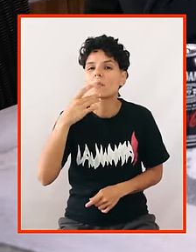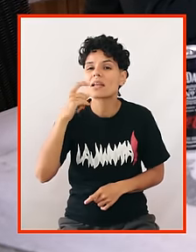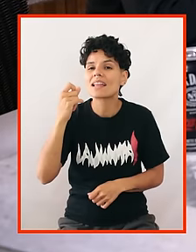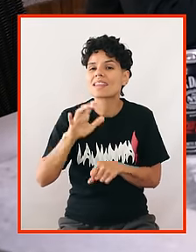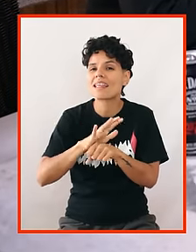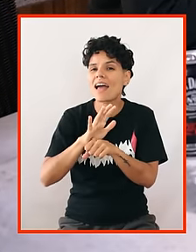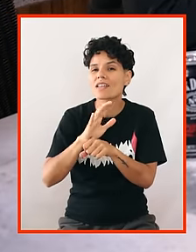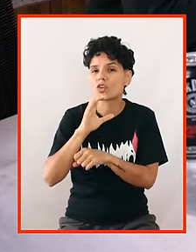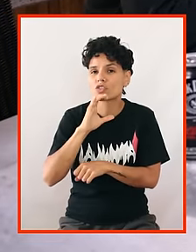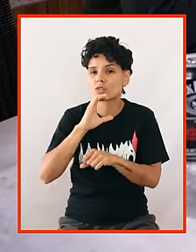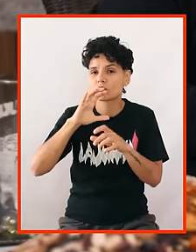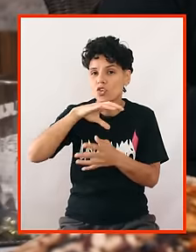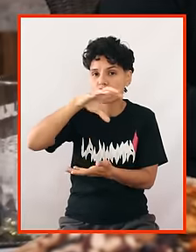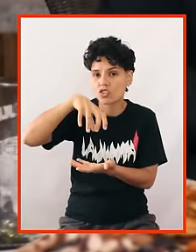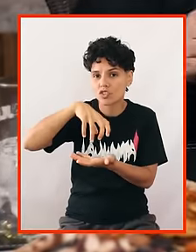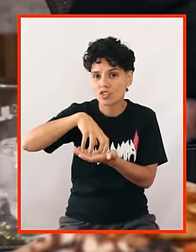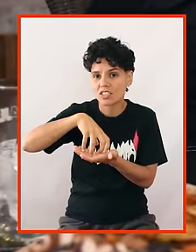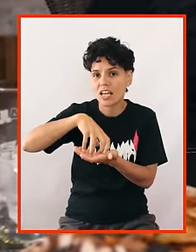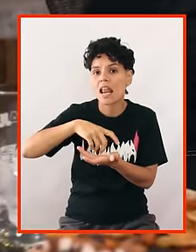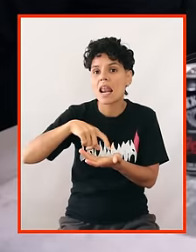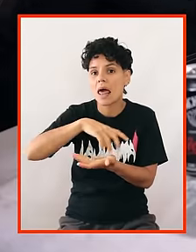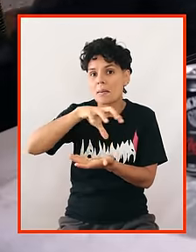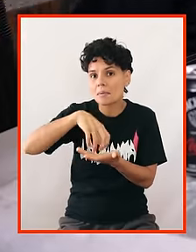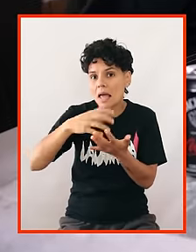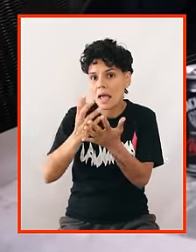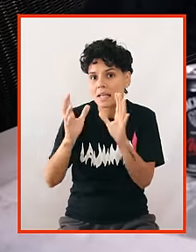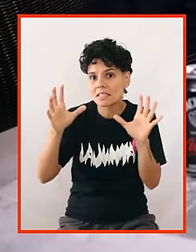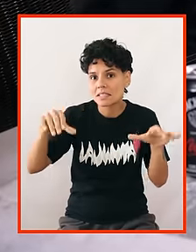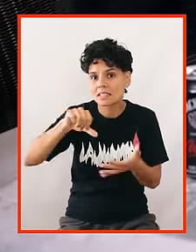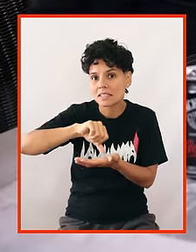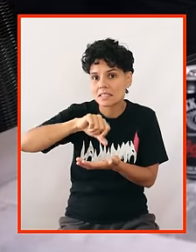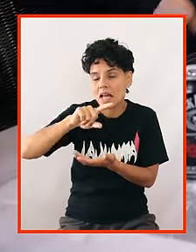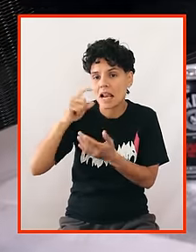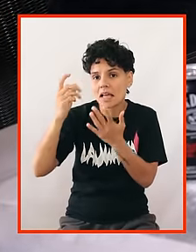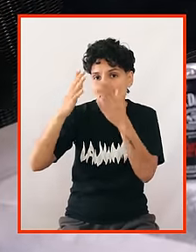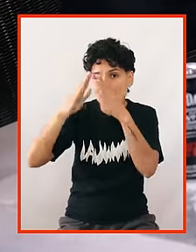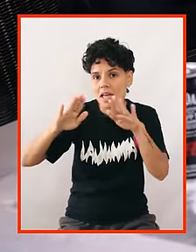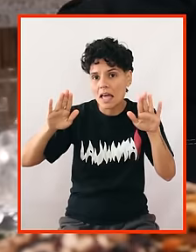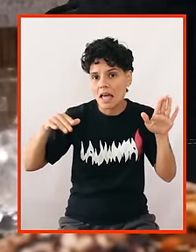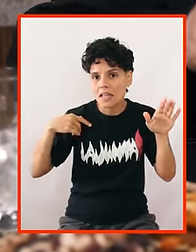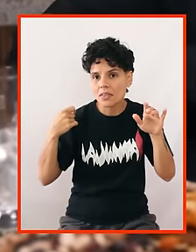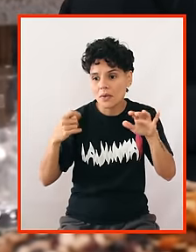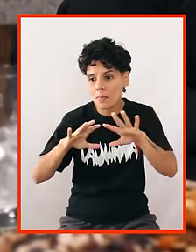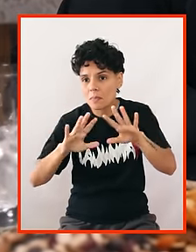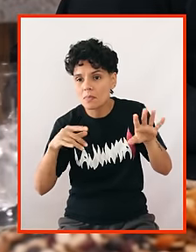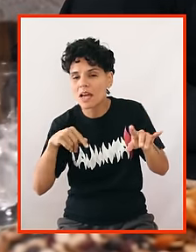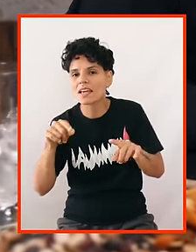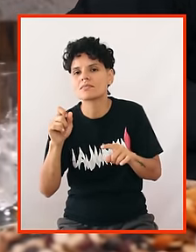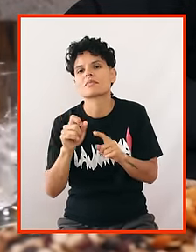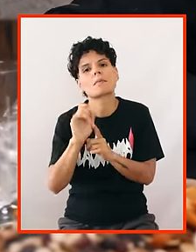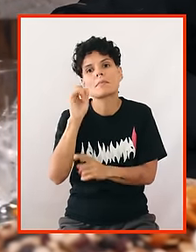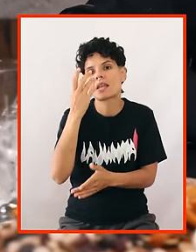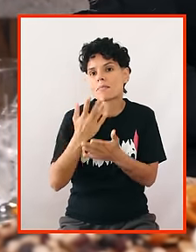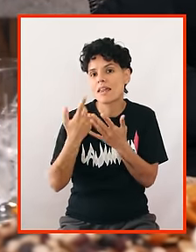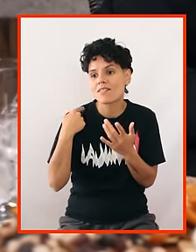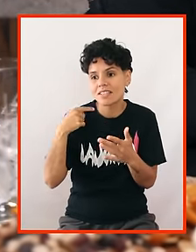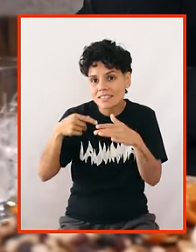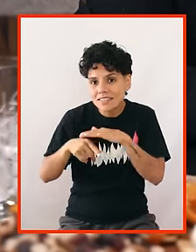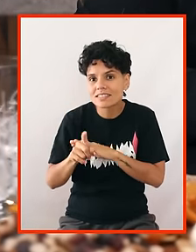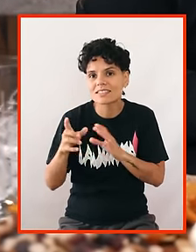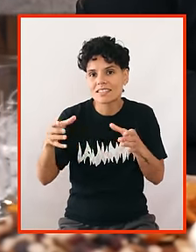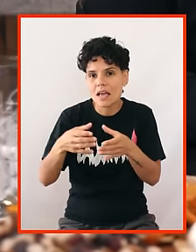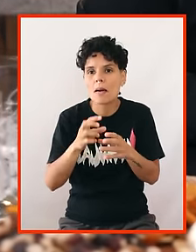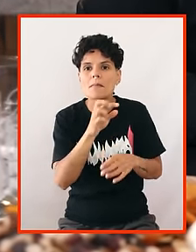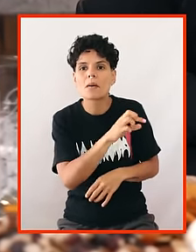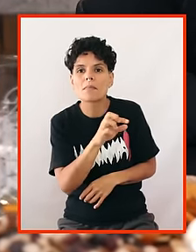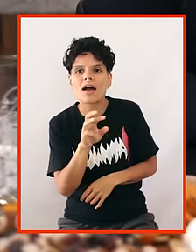no, a la no, salida no. Del Teatro Concepción. Ah, la salida del Teatro Concepción. ¿En la plaza? Claro, ¿ya? Veníamos de tocar ahí. En la plaza, aquí de los lugares comunes. La primera vez que tocamos